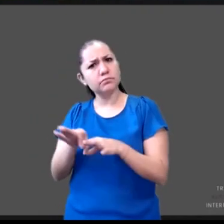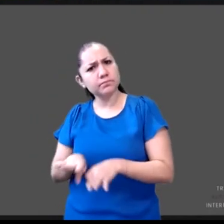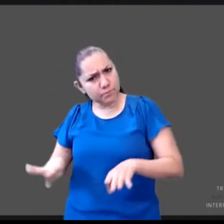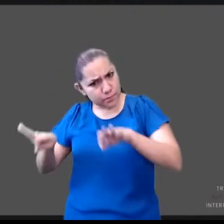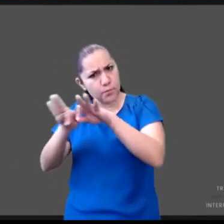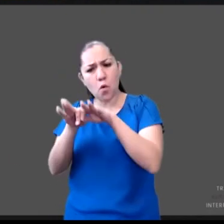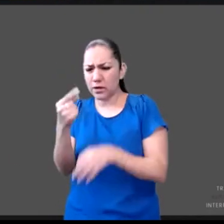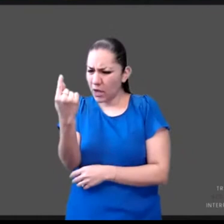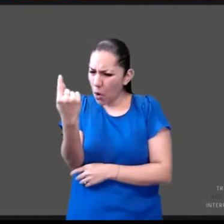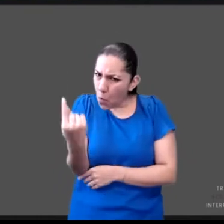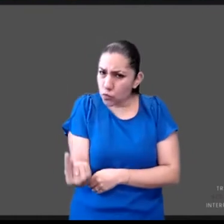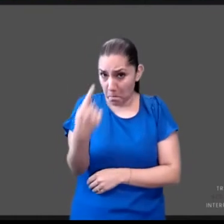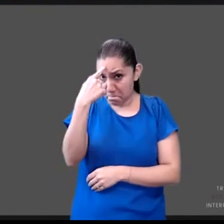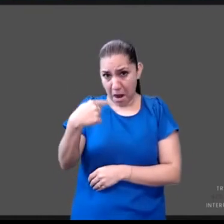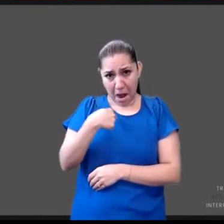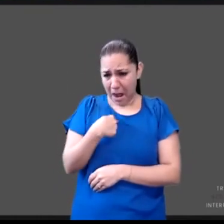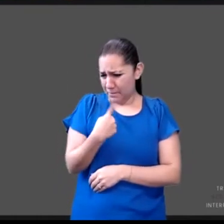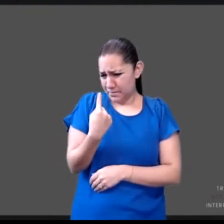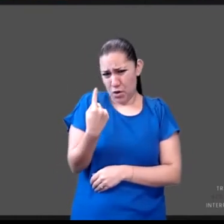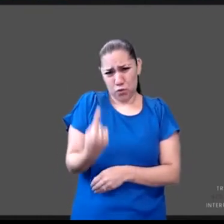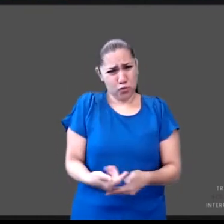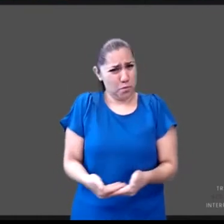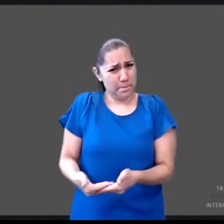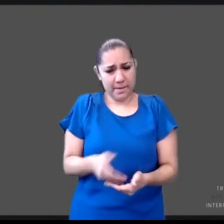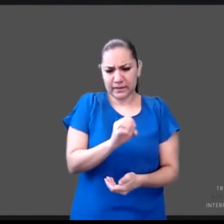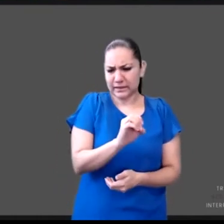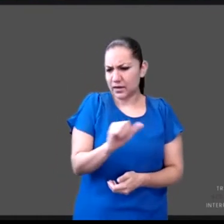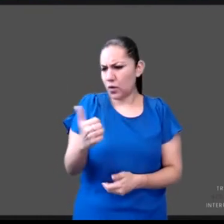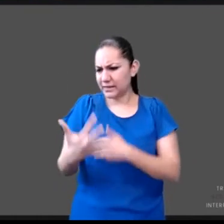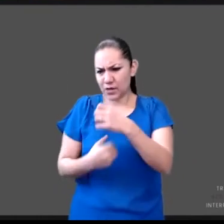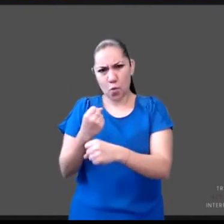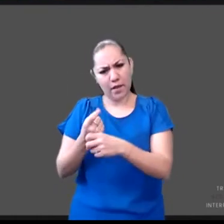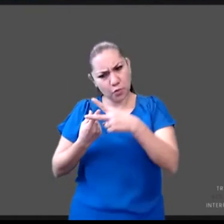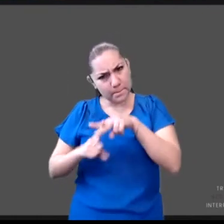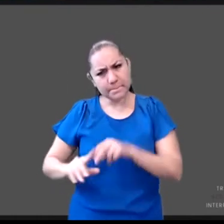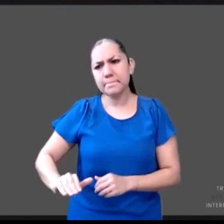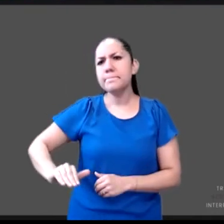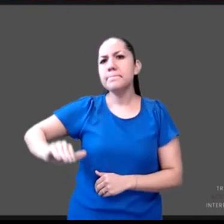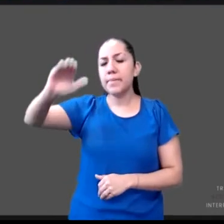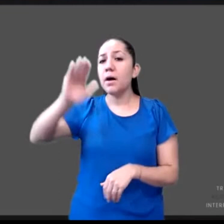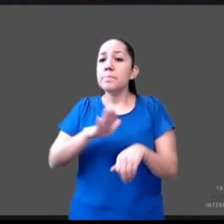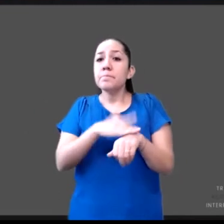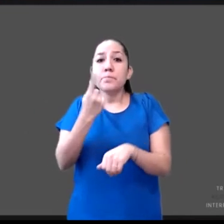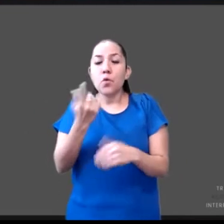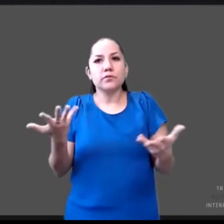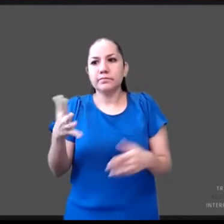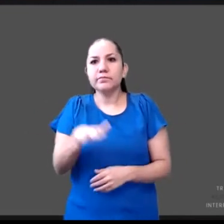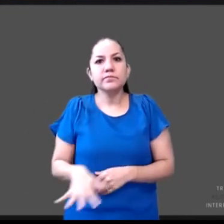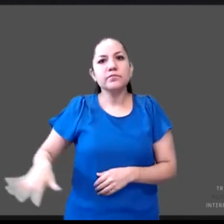primera infancia, yo diría, porque resultan altamente vulnerables a la influencia